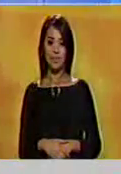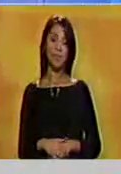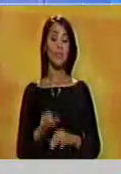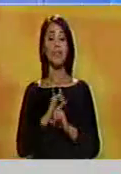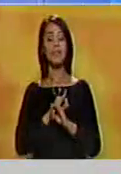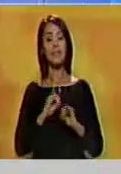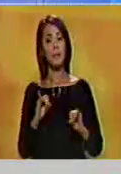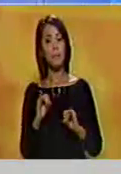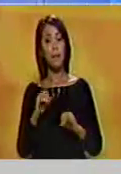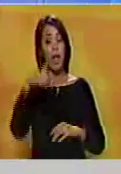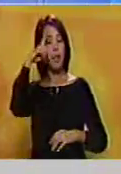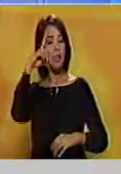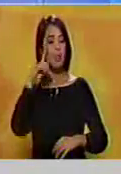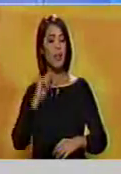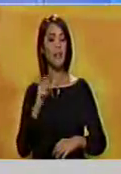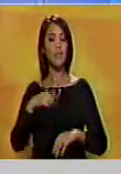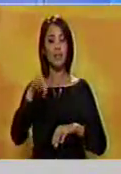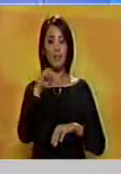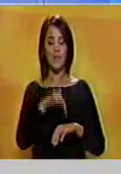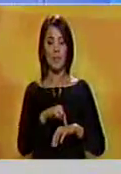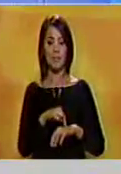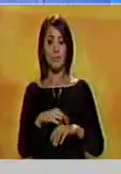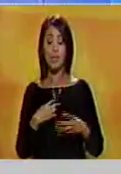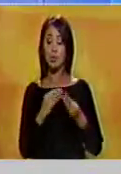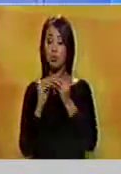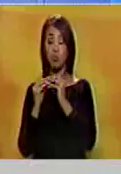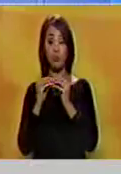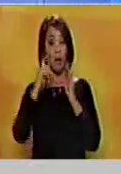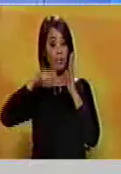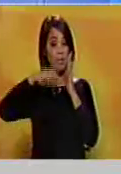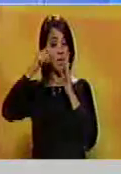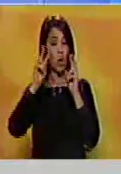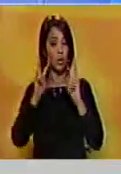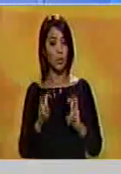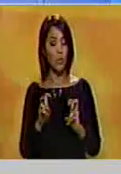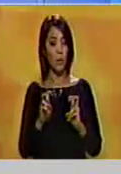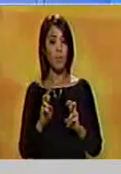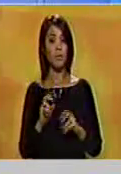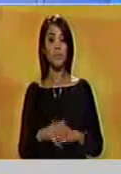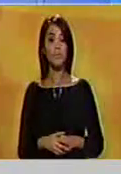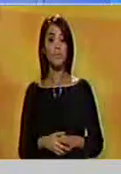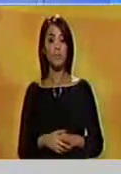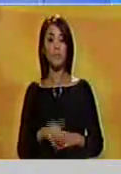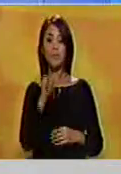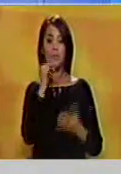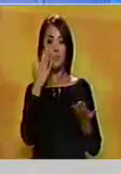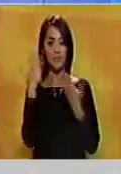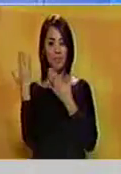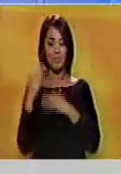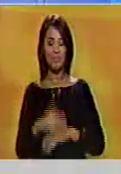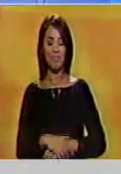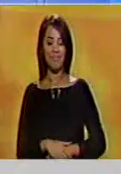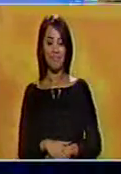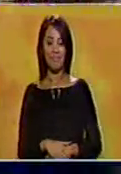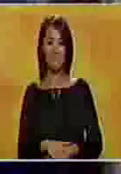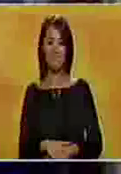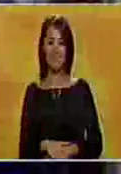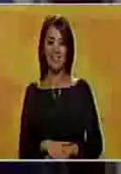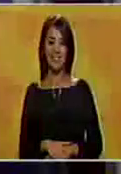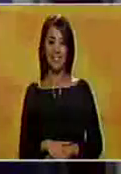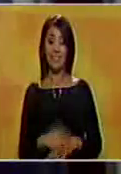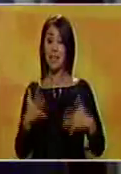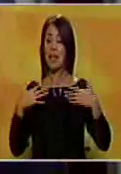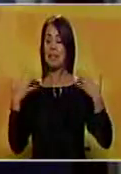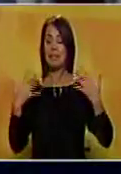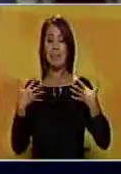Cerramos con Talento Nacional. Omar Enrique está preparando el videoclip de su nuevo promocional y nuestra compañera Bárbara Crespo nos tiene los detalles. Bueno, emocionado